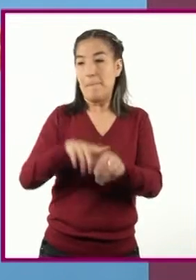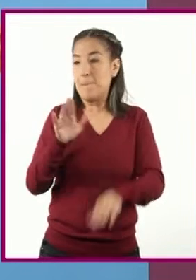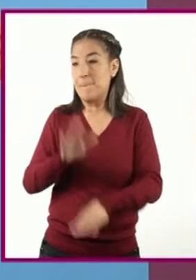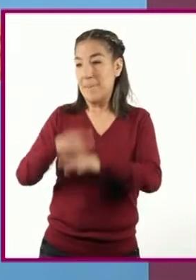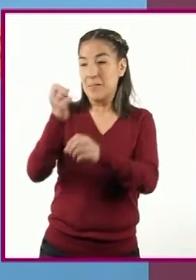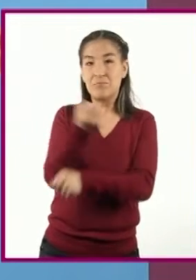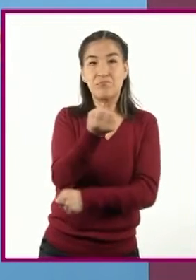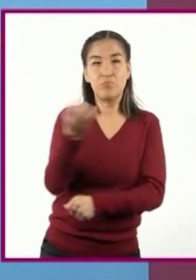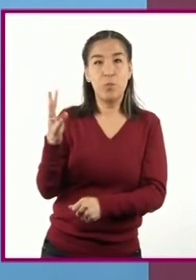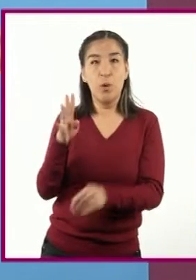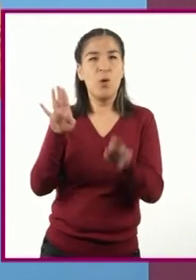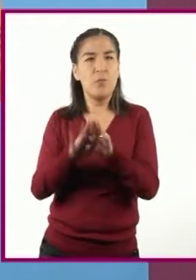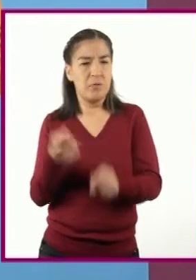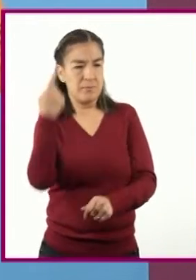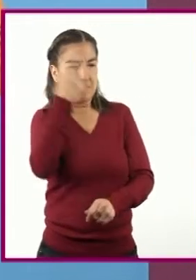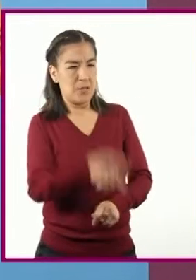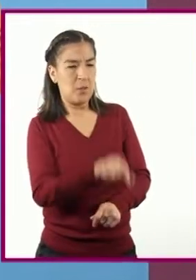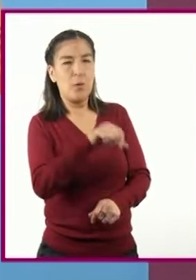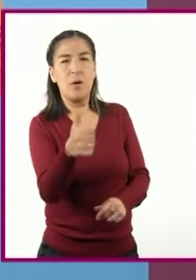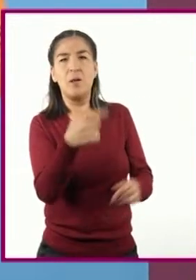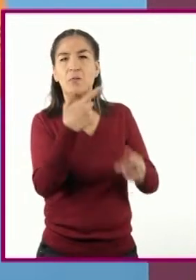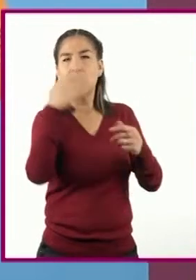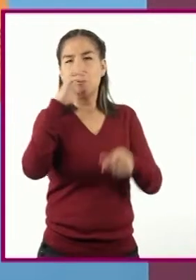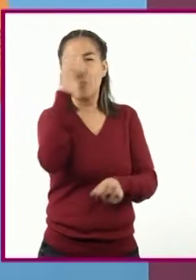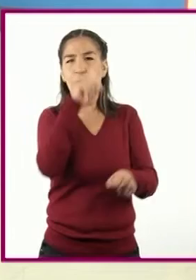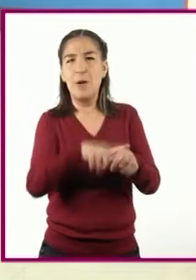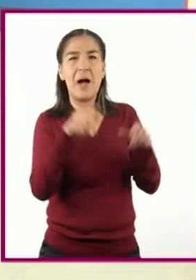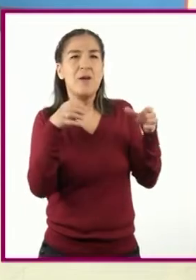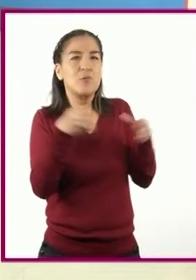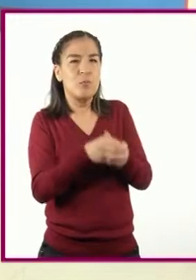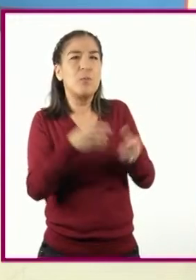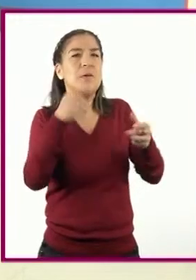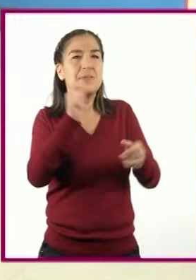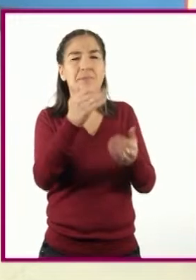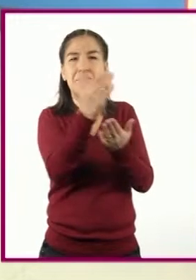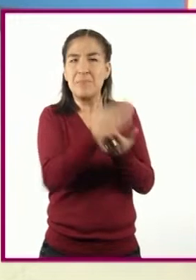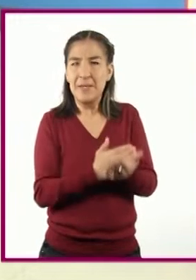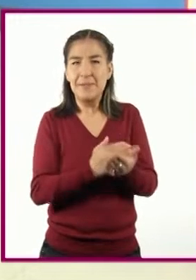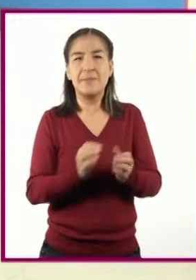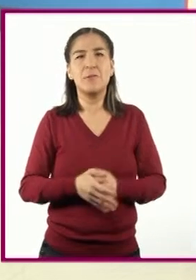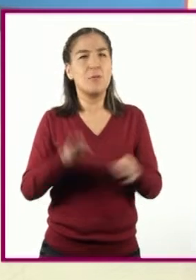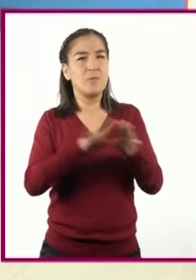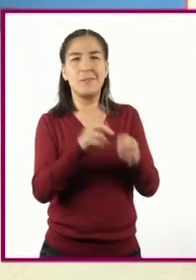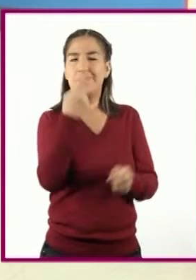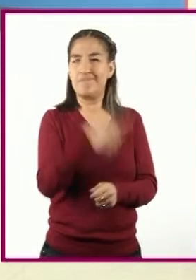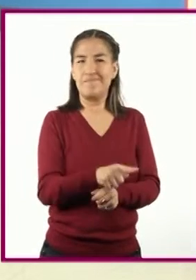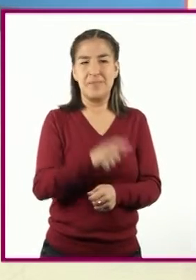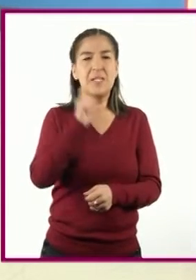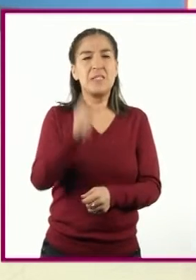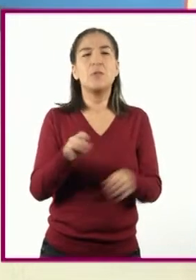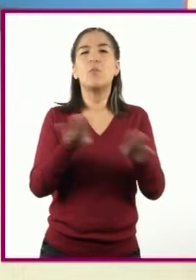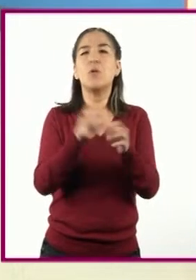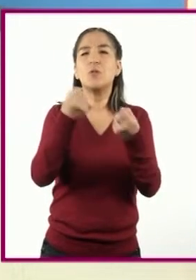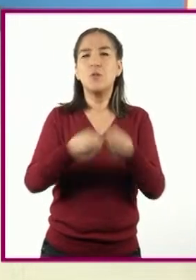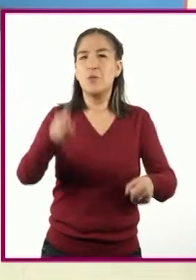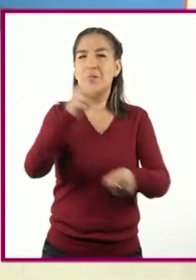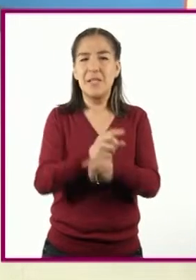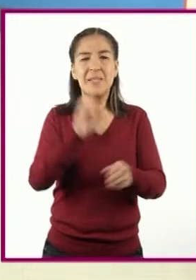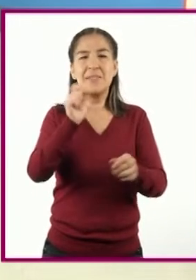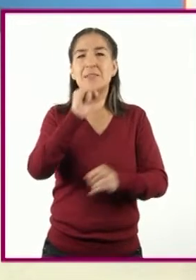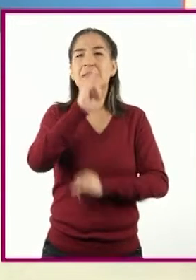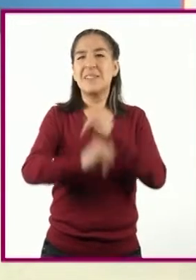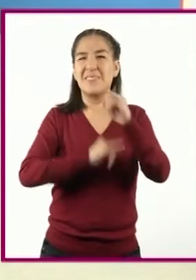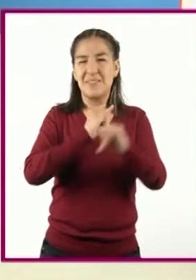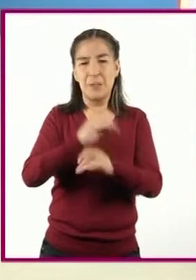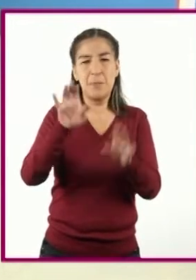mayoritaria somete a la cultura de las minorías. Eso de que en una sociedad intercultural no